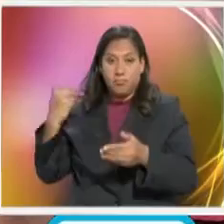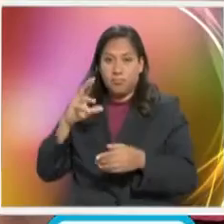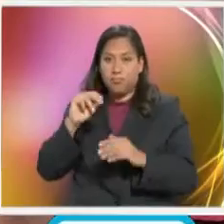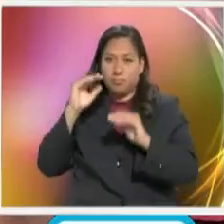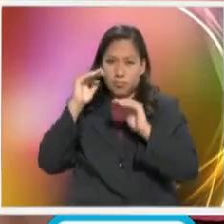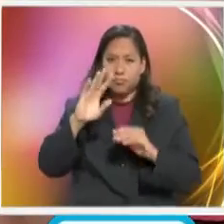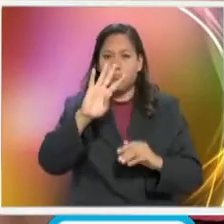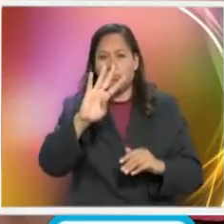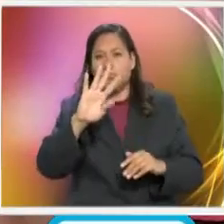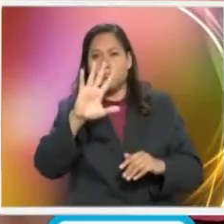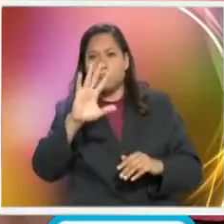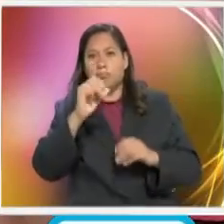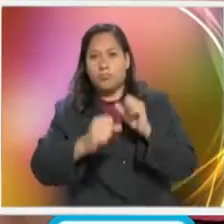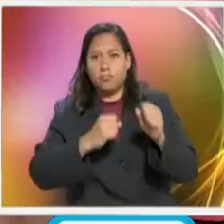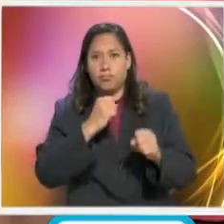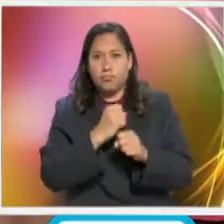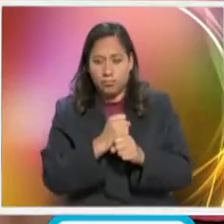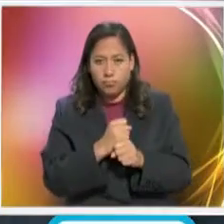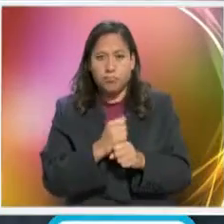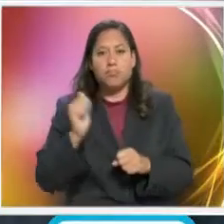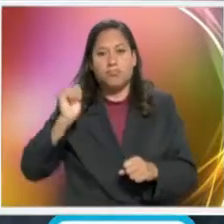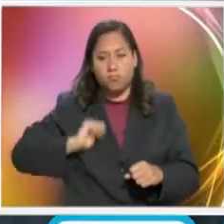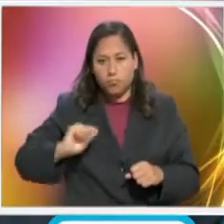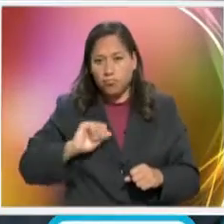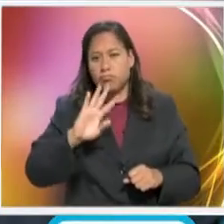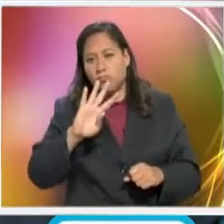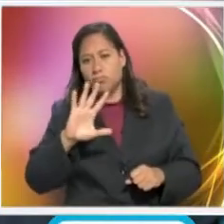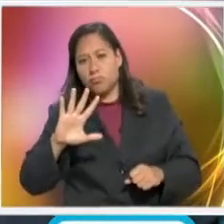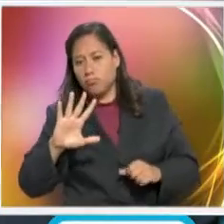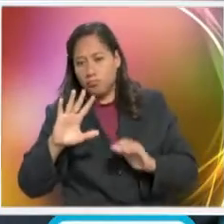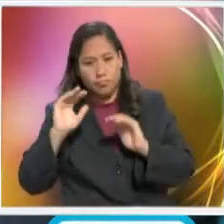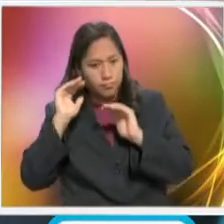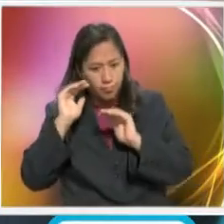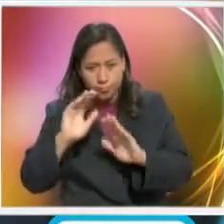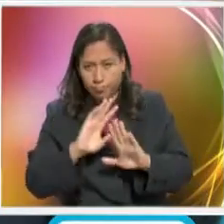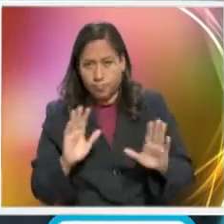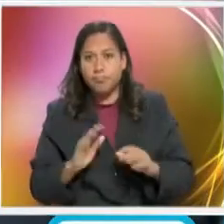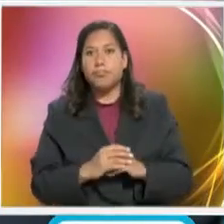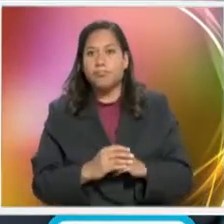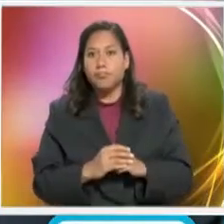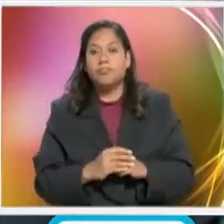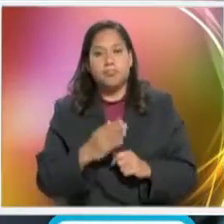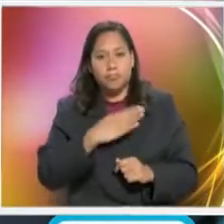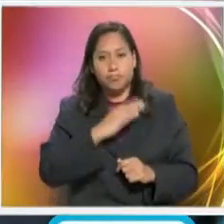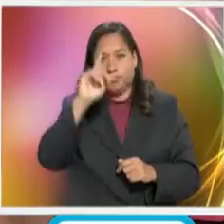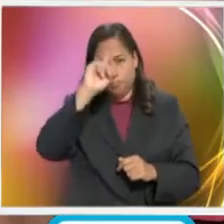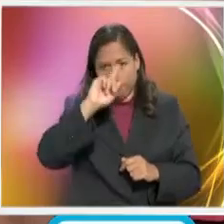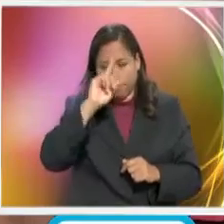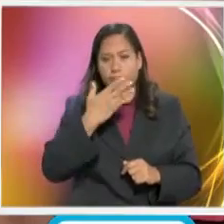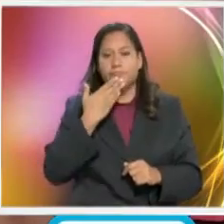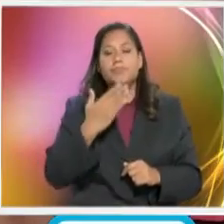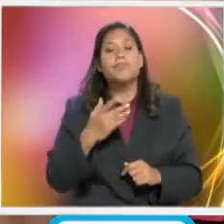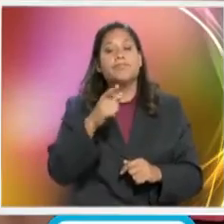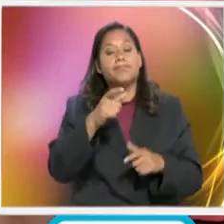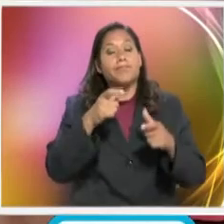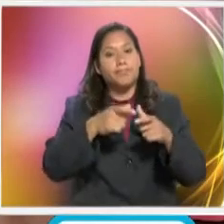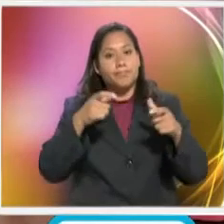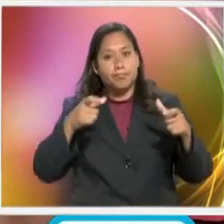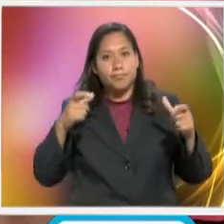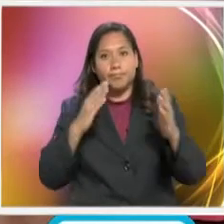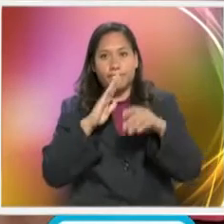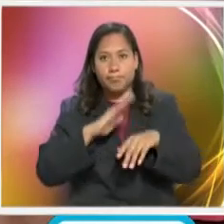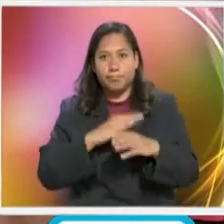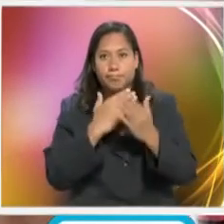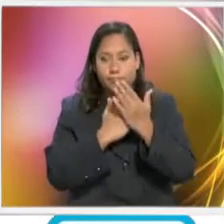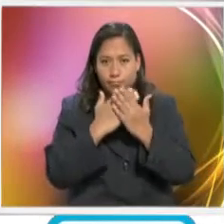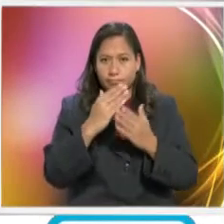unos 4 o 5 años Exacto. de antigüedad. 4, 5, no más que eso. Muy bien, buena ¿No? recomendación. Ok. Sí, señor. Y ya vamos creciendo, nos vamos haciendo grandes,